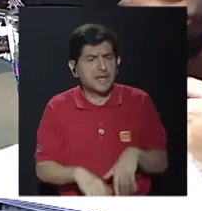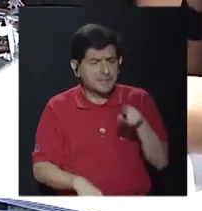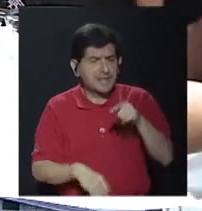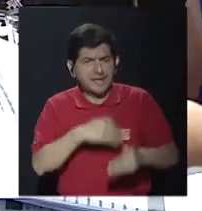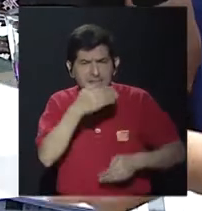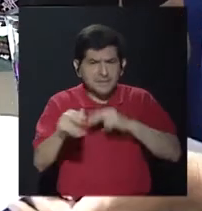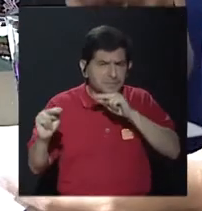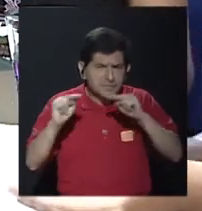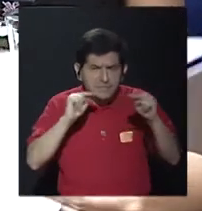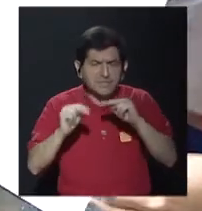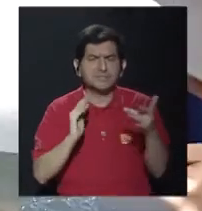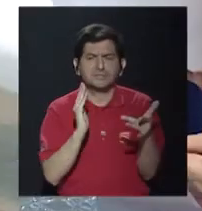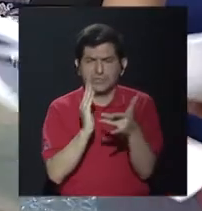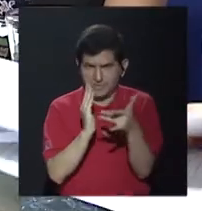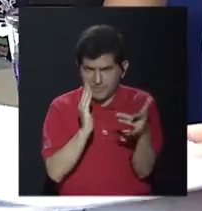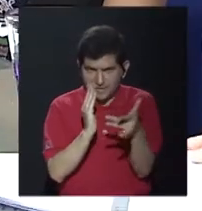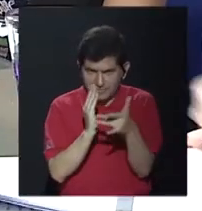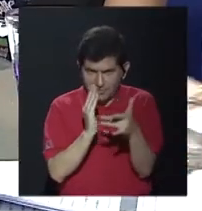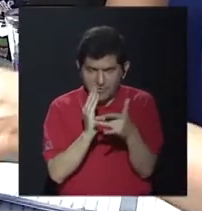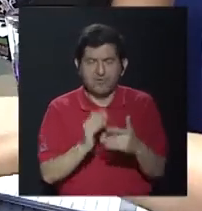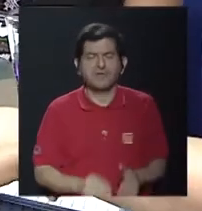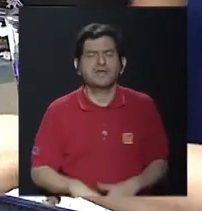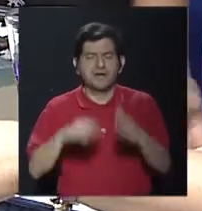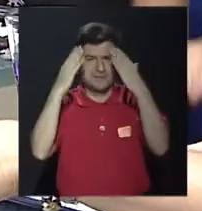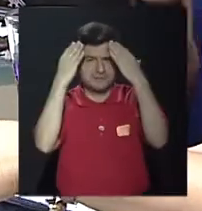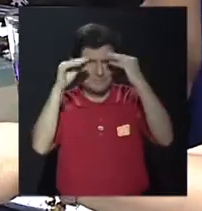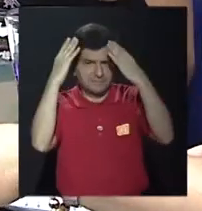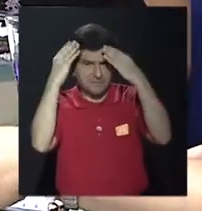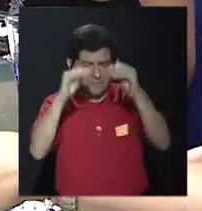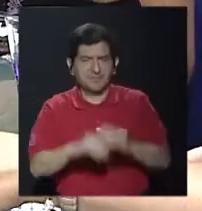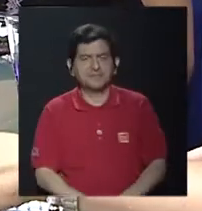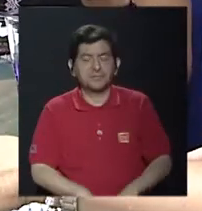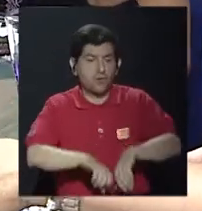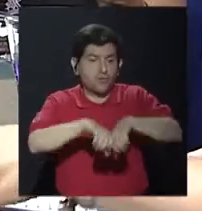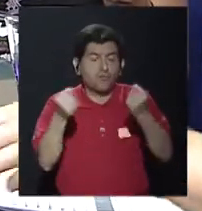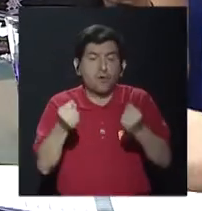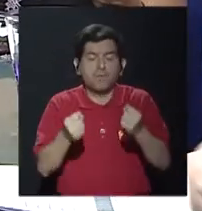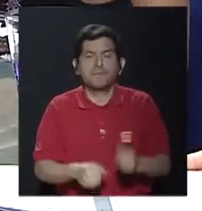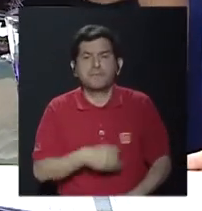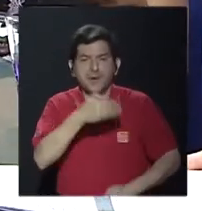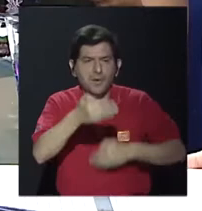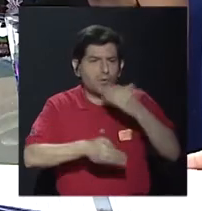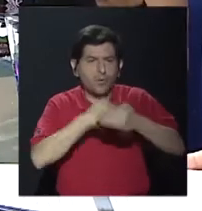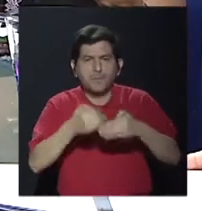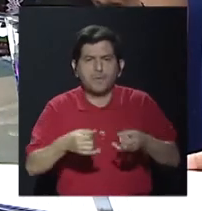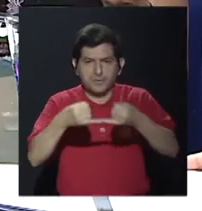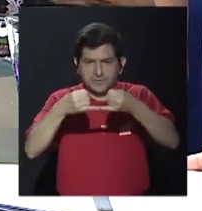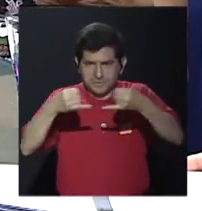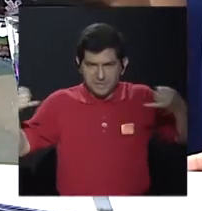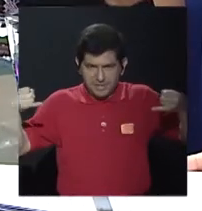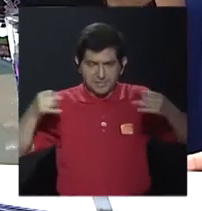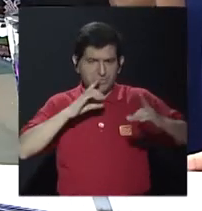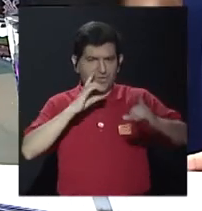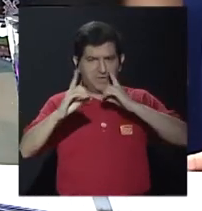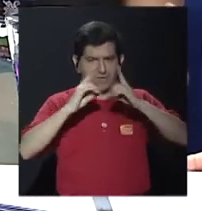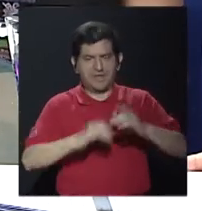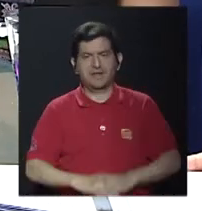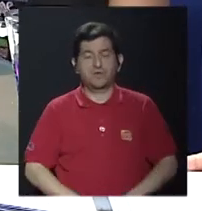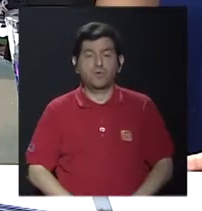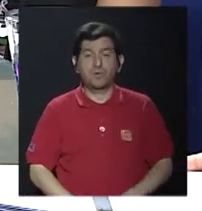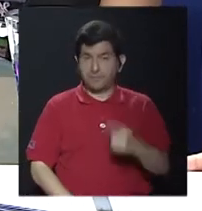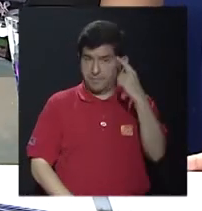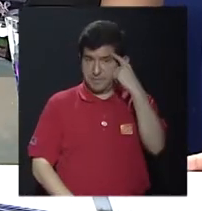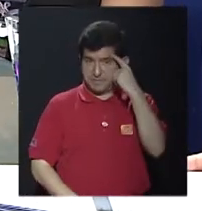mediación por las tecnologías, digamos, de la información, rompe la lógica lineal, digamos, del diálogo en espacio y